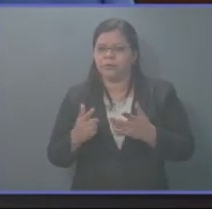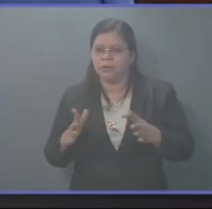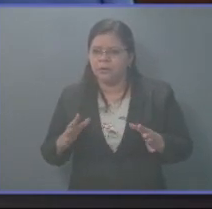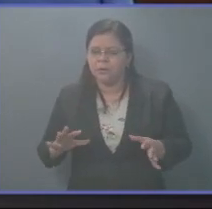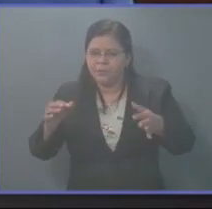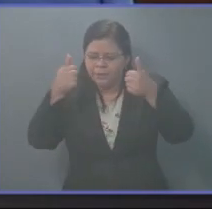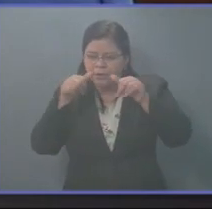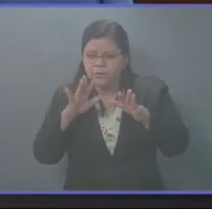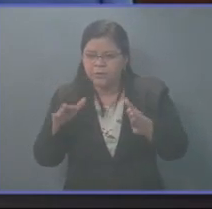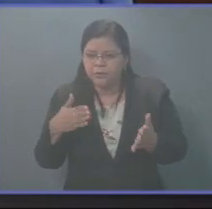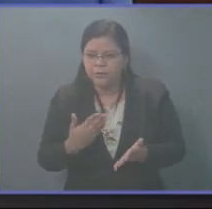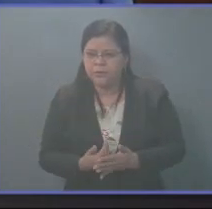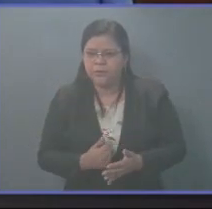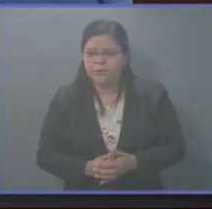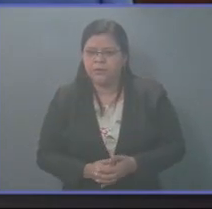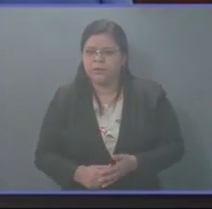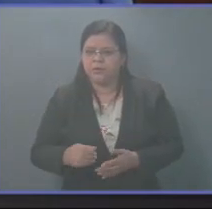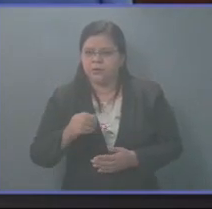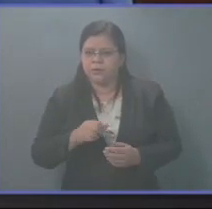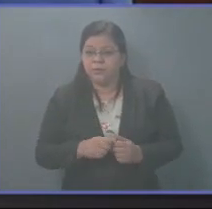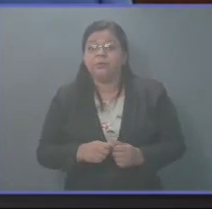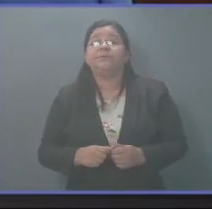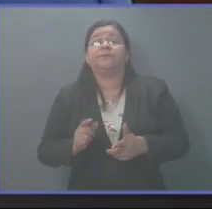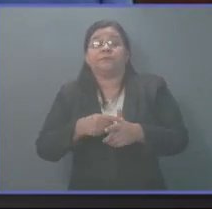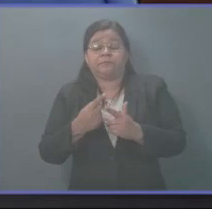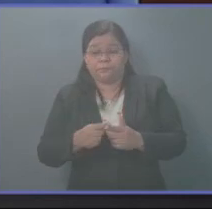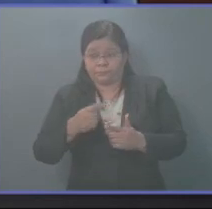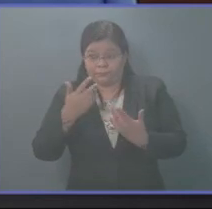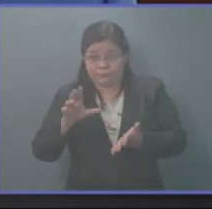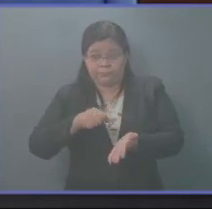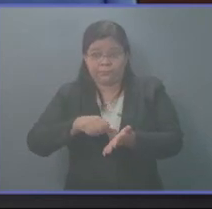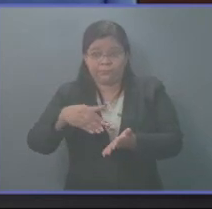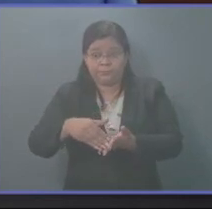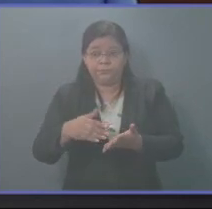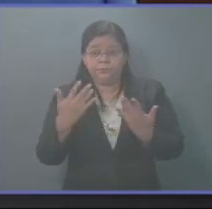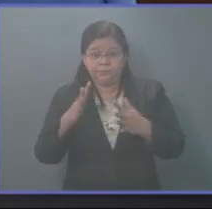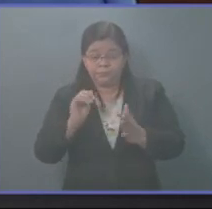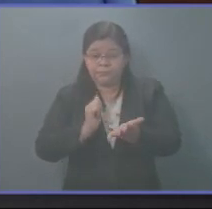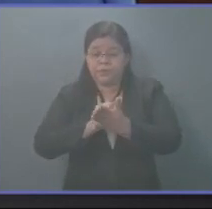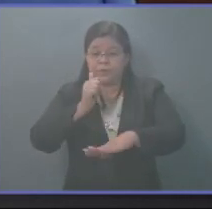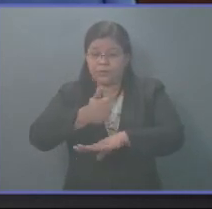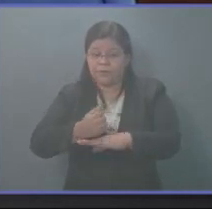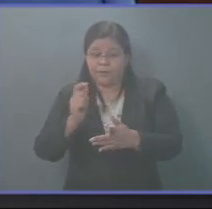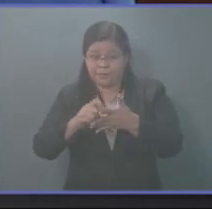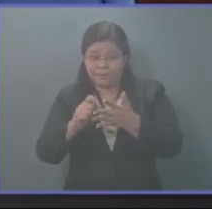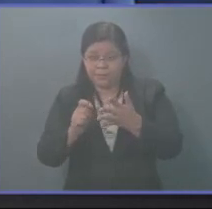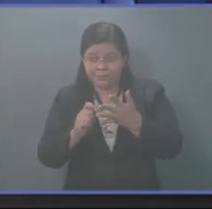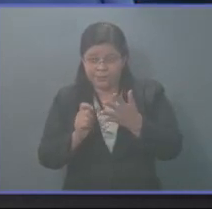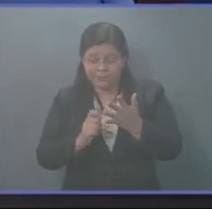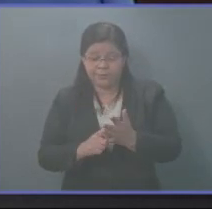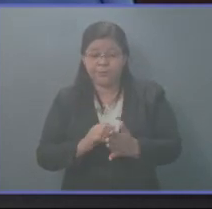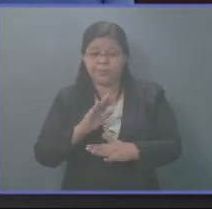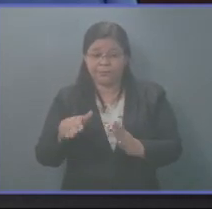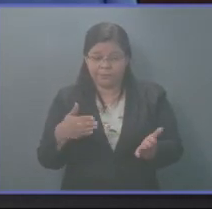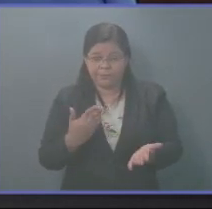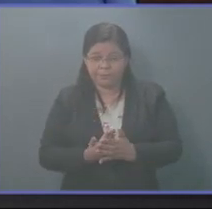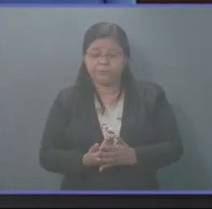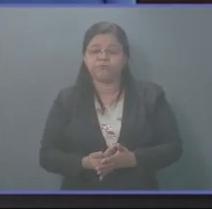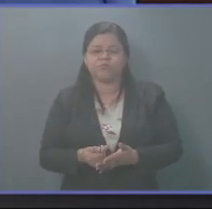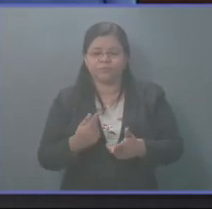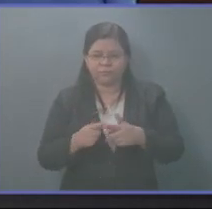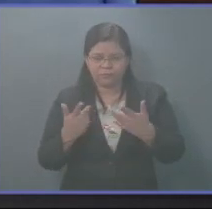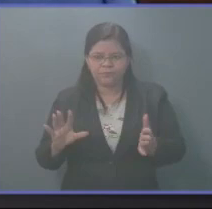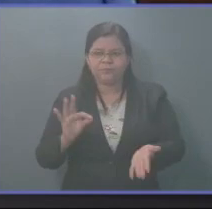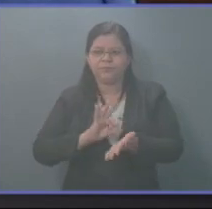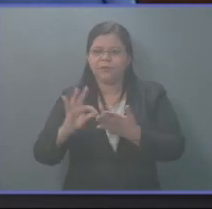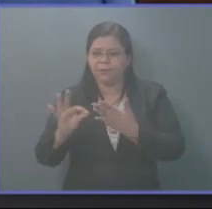Constitución de la República y artículos 1 y 2 de la Ley General Tributaria Municipal, se establecen los principios generales para que los municipios ejerciten su iniciativa